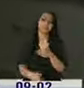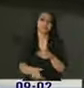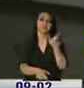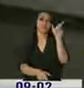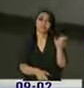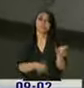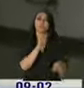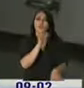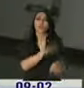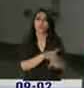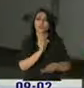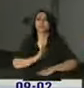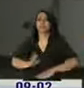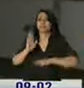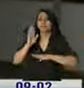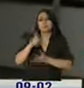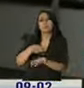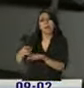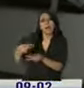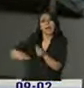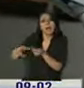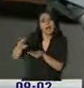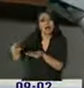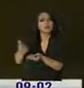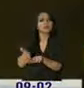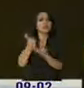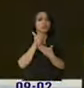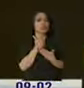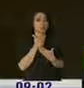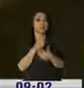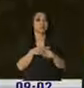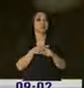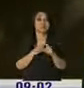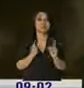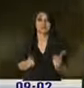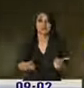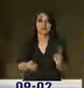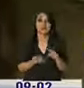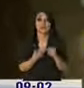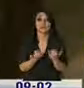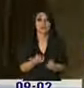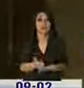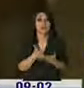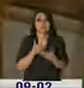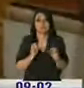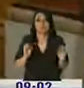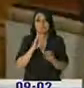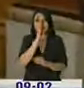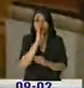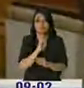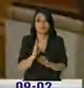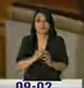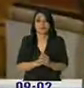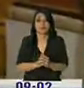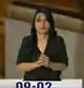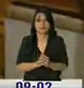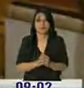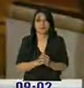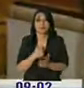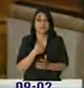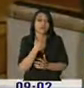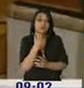se comprometió a brindarle una indemnización para ayudarla. Sin embargo, esa ayuda jamás llegó. Pidiera que por favor me